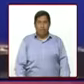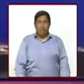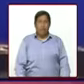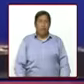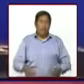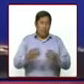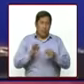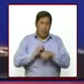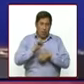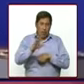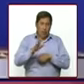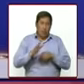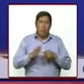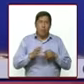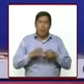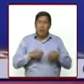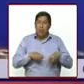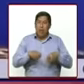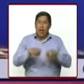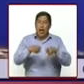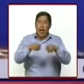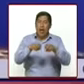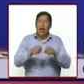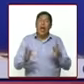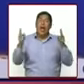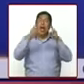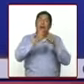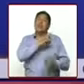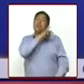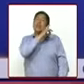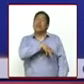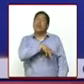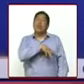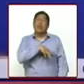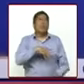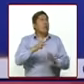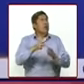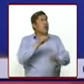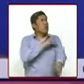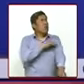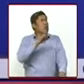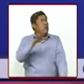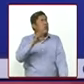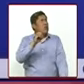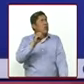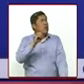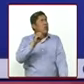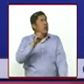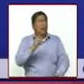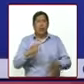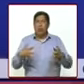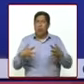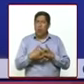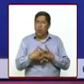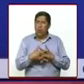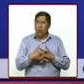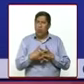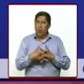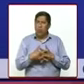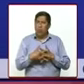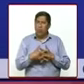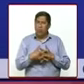Que es la ruta Arica Tambo Quemado, en el kilómetro 50 se ha generado un bloqueo por parte